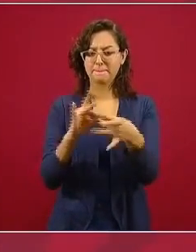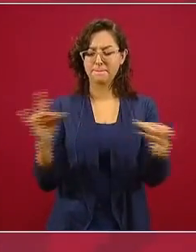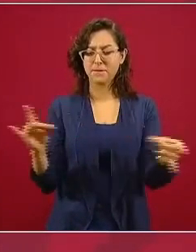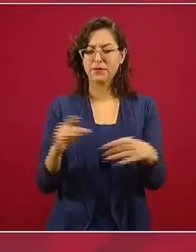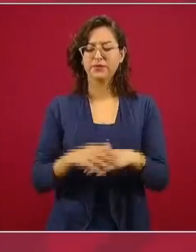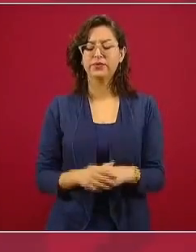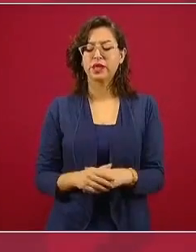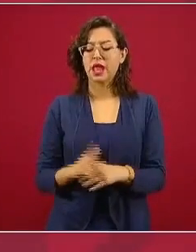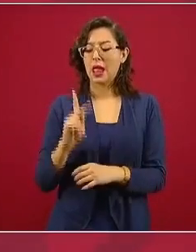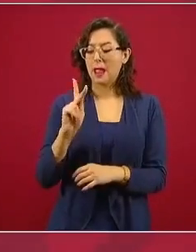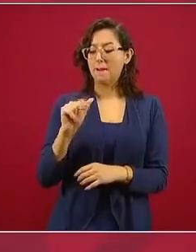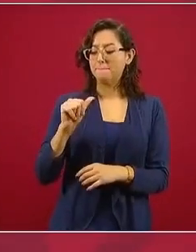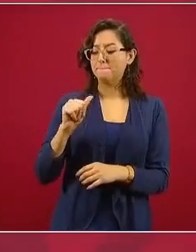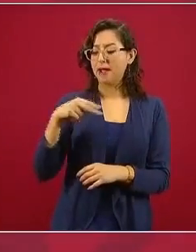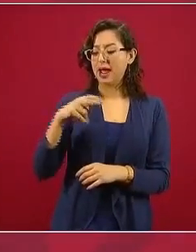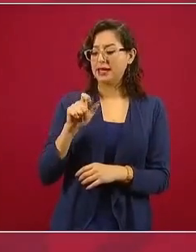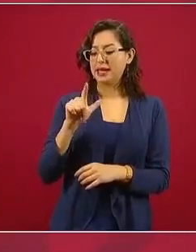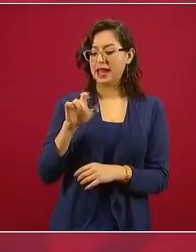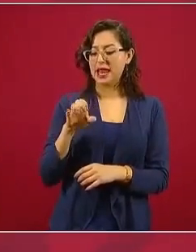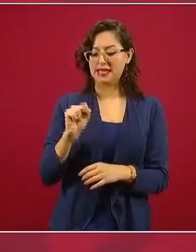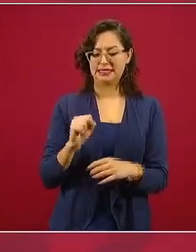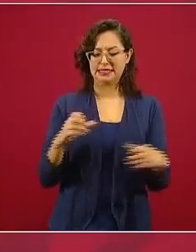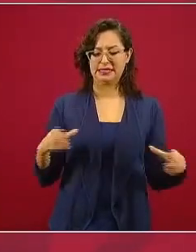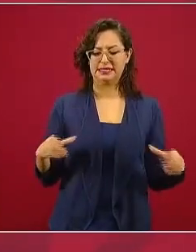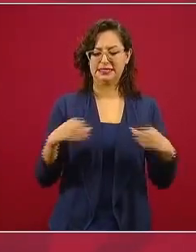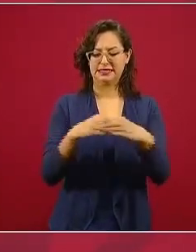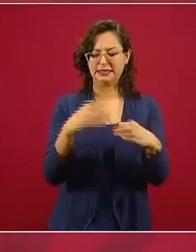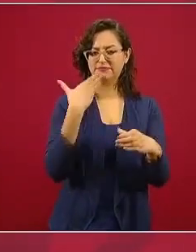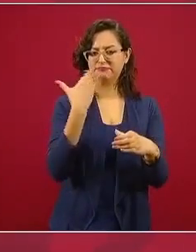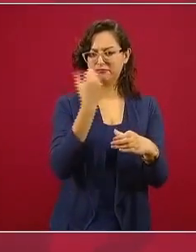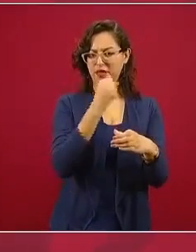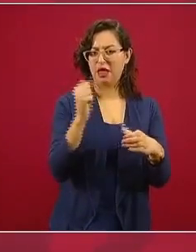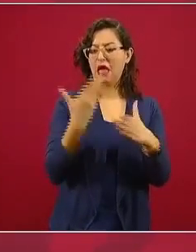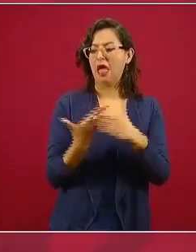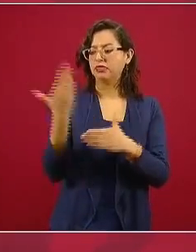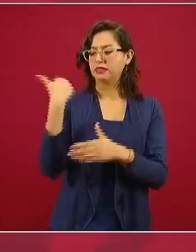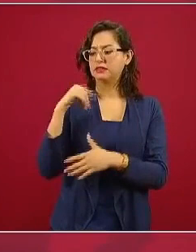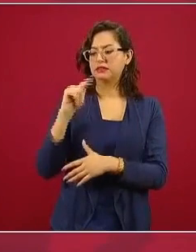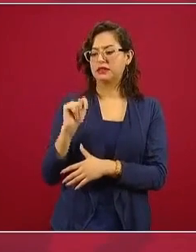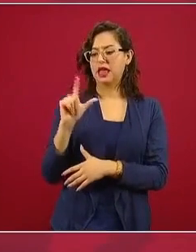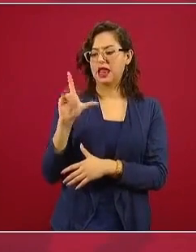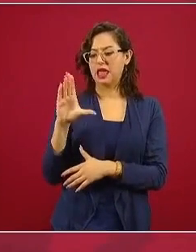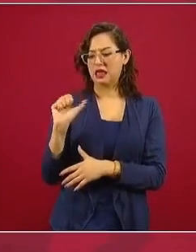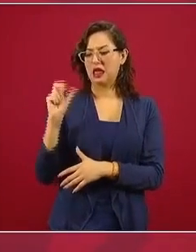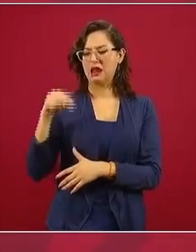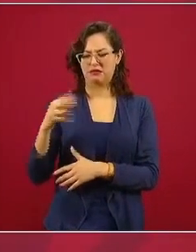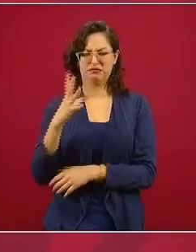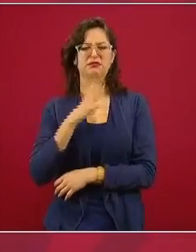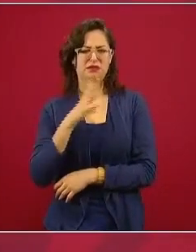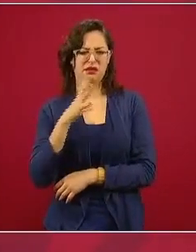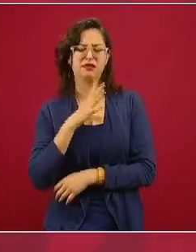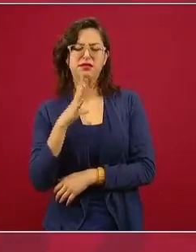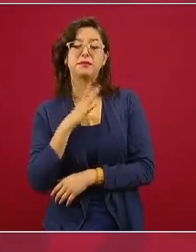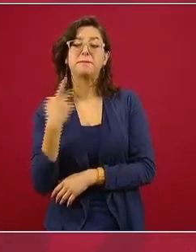Los paneles ya existían en el Telecán, pero estaban condicionados a que si uno de los